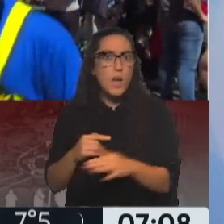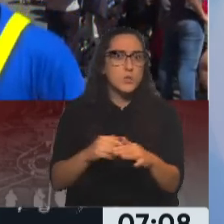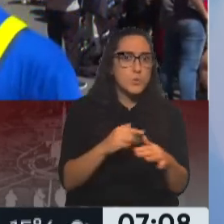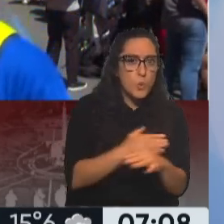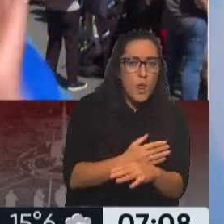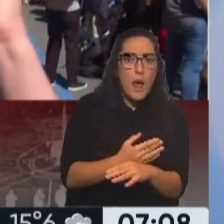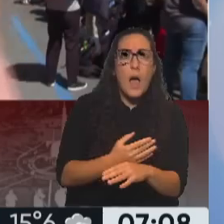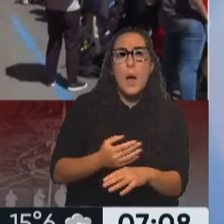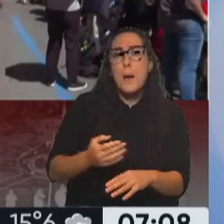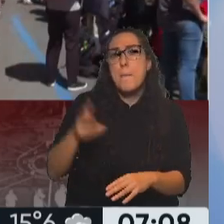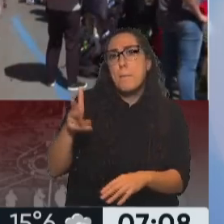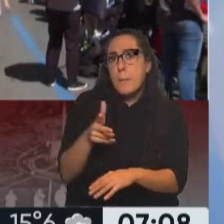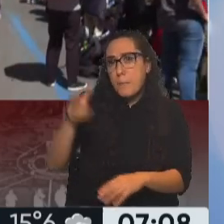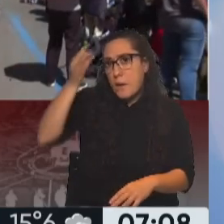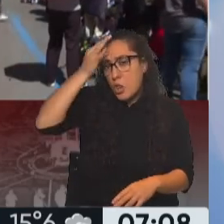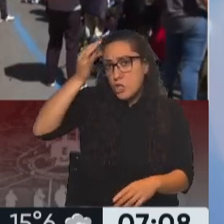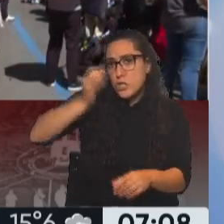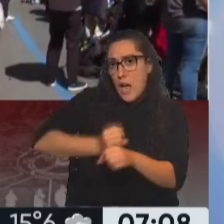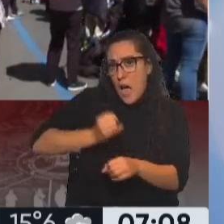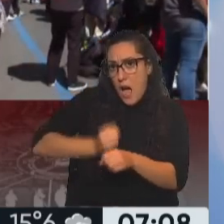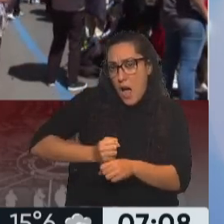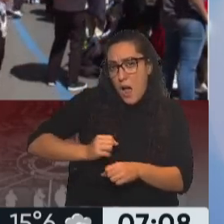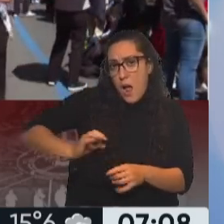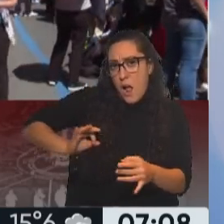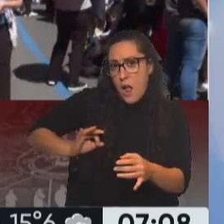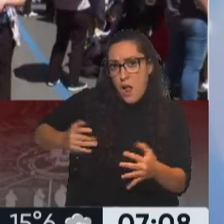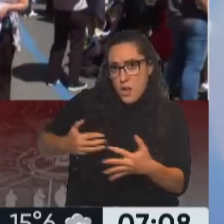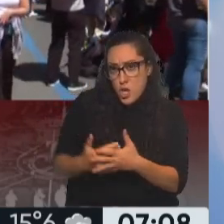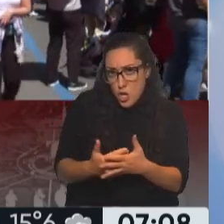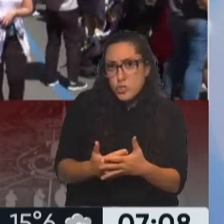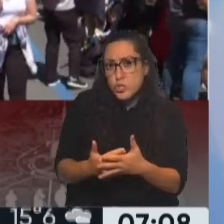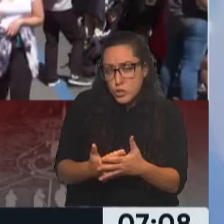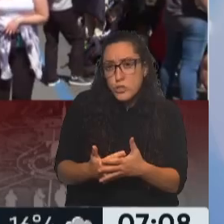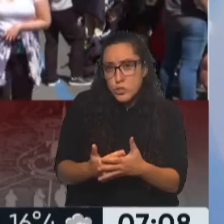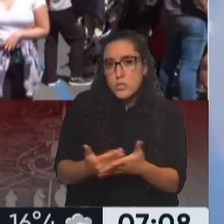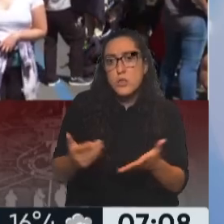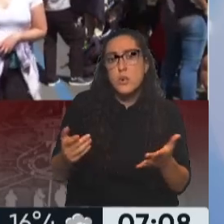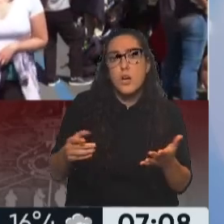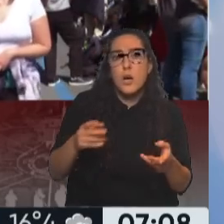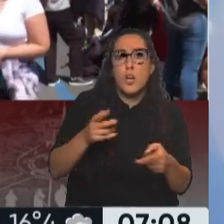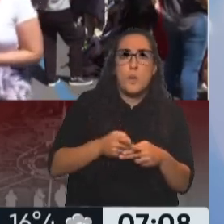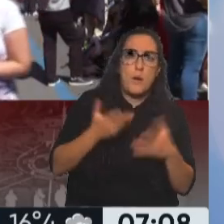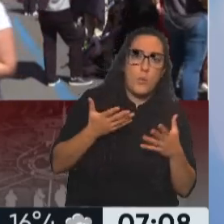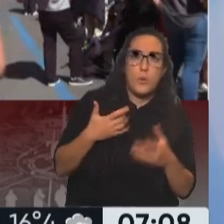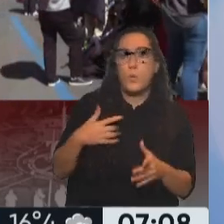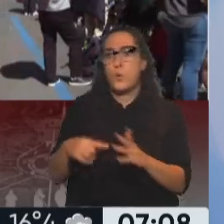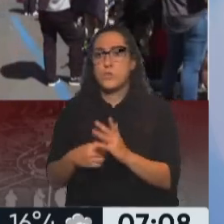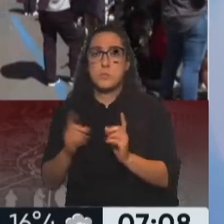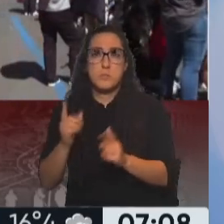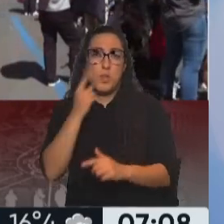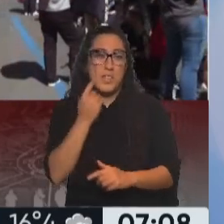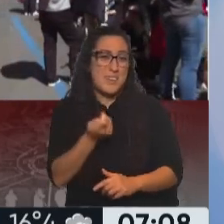del papado, Roma un poco después, obviamente, Buenos Aires casi el mismo día,